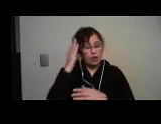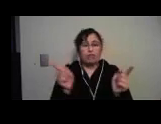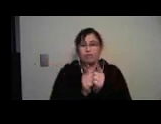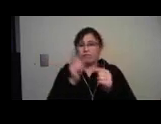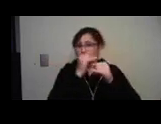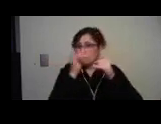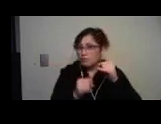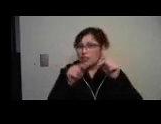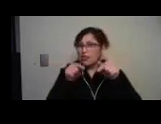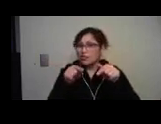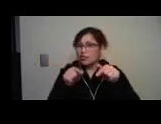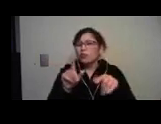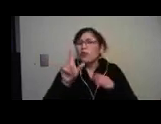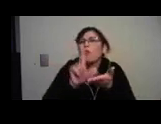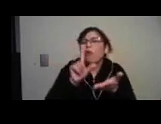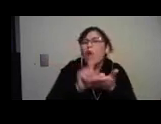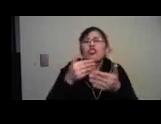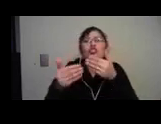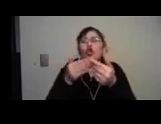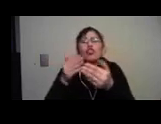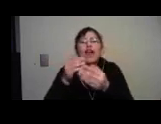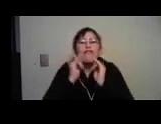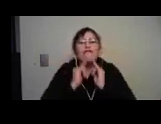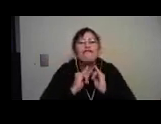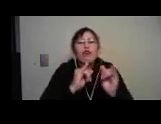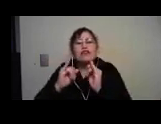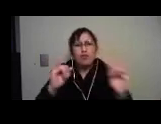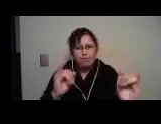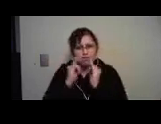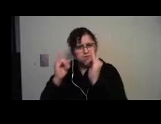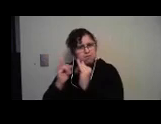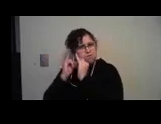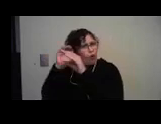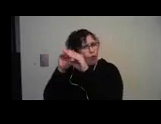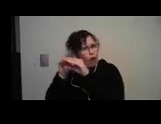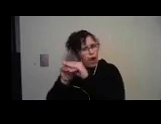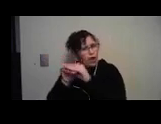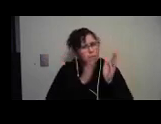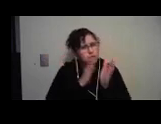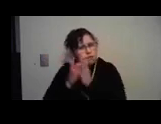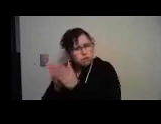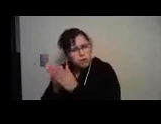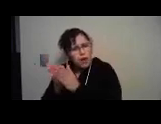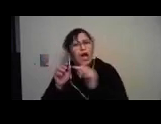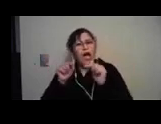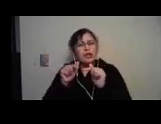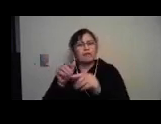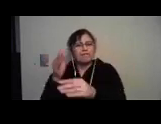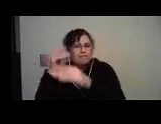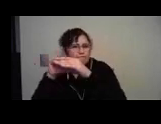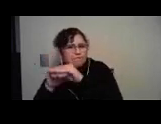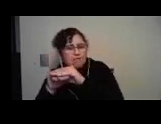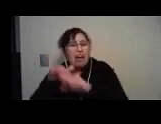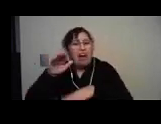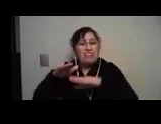un depósito transitorio, ¿cierto? Donde la información se analiza, se interpreta y se organiza para su posterior almacenamiento, ¿no? En